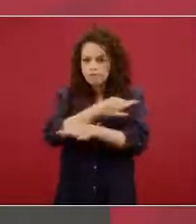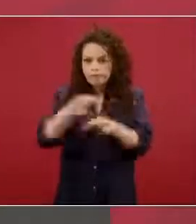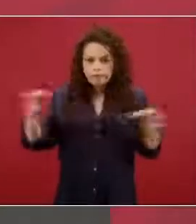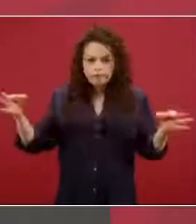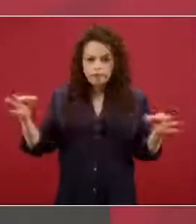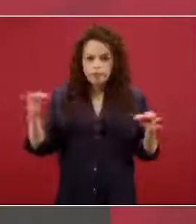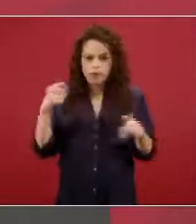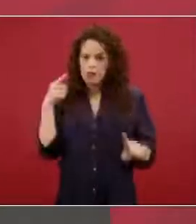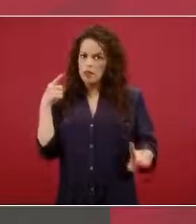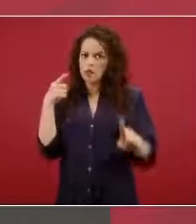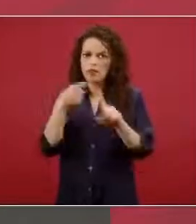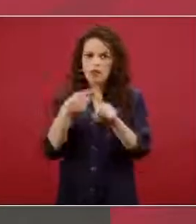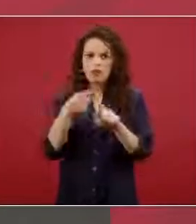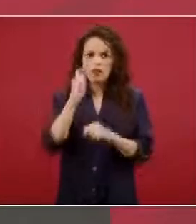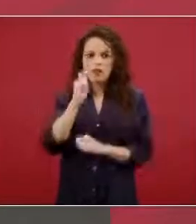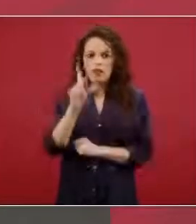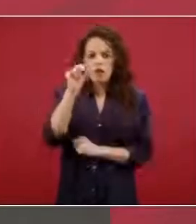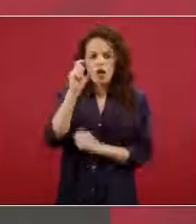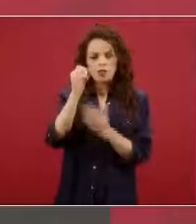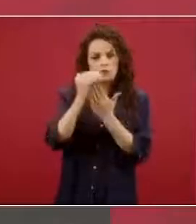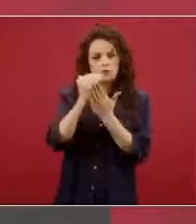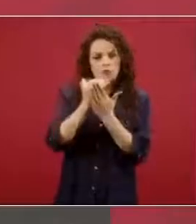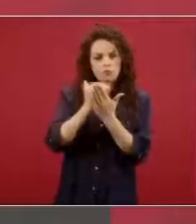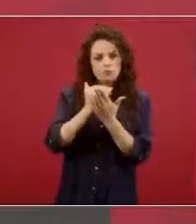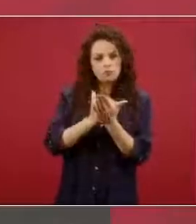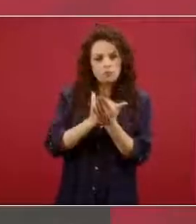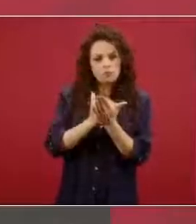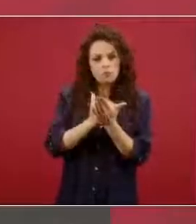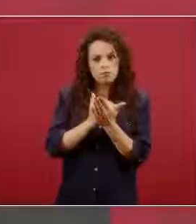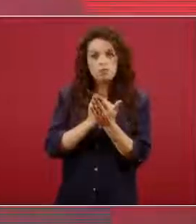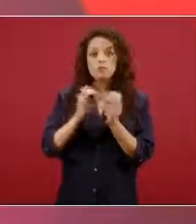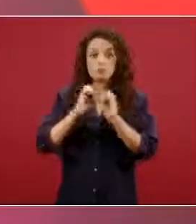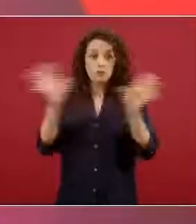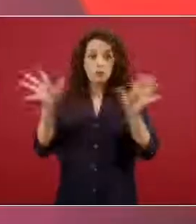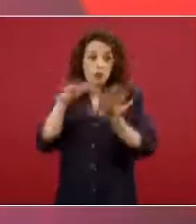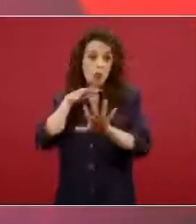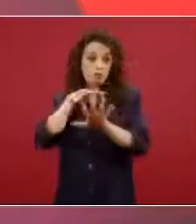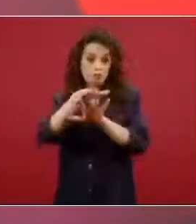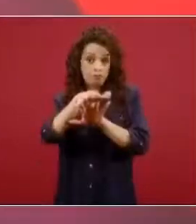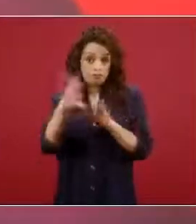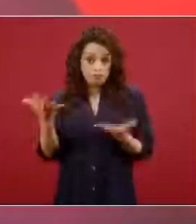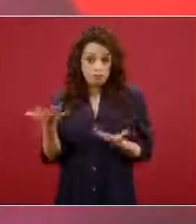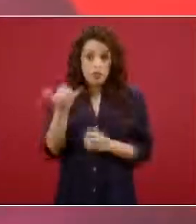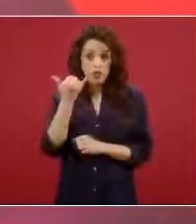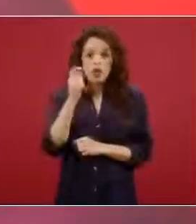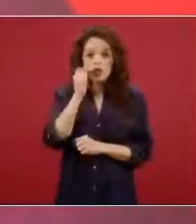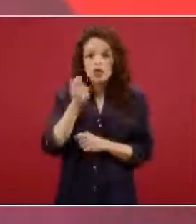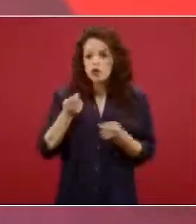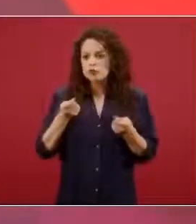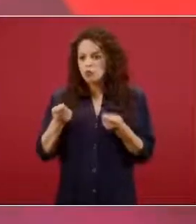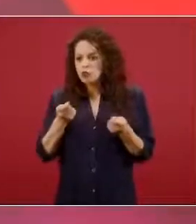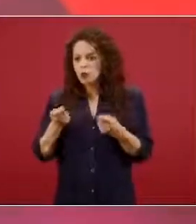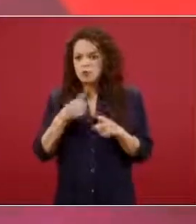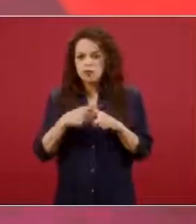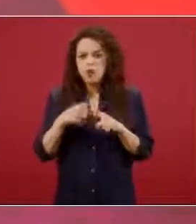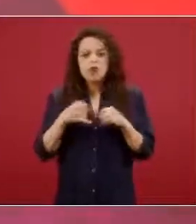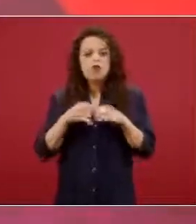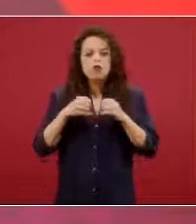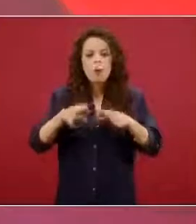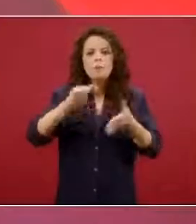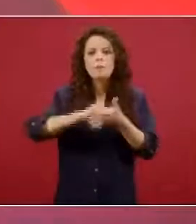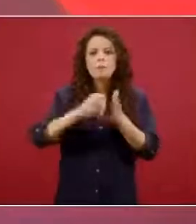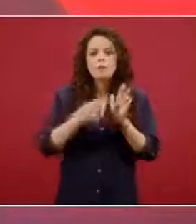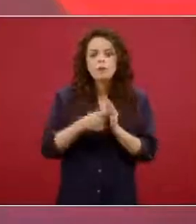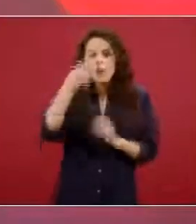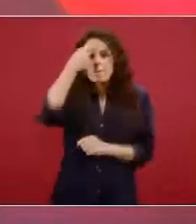amplio, directo de los datos mismos en forma de datos transparentes y todos los tableros de control, los informes técnicos, tiene